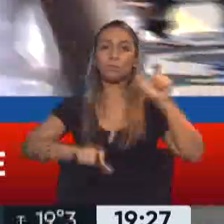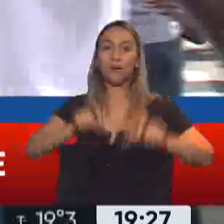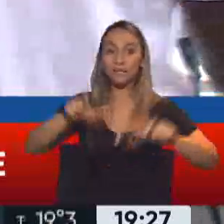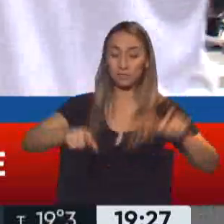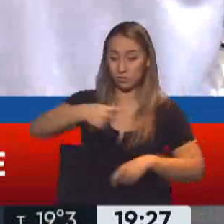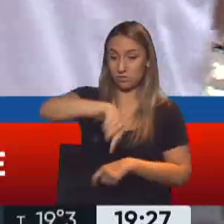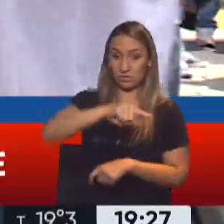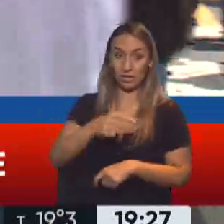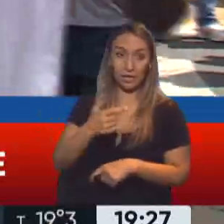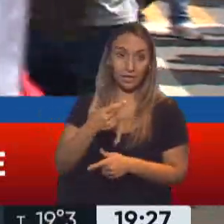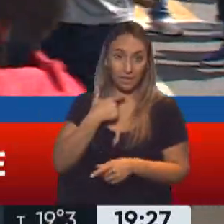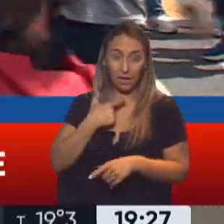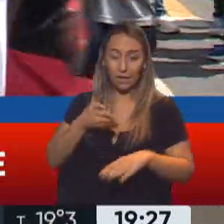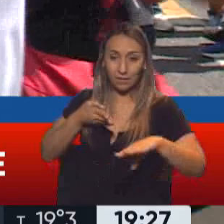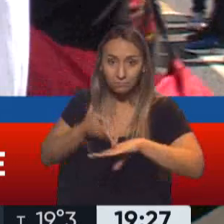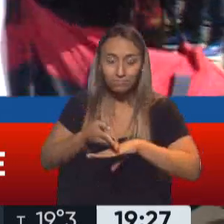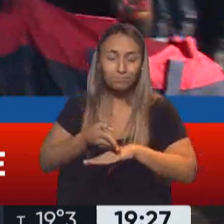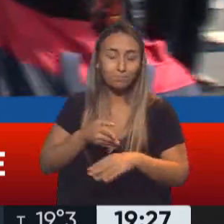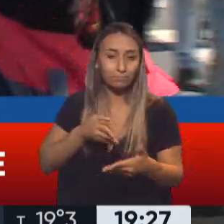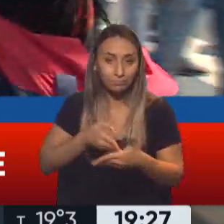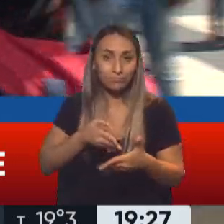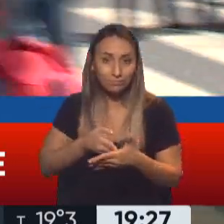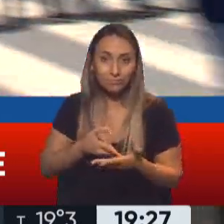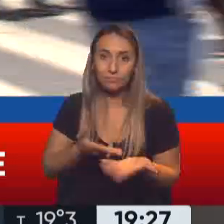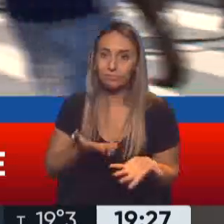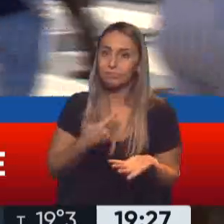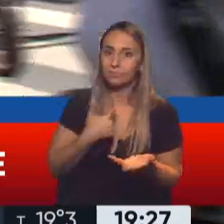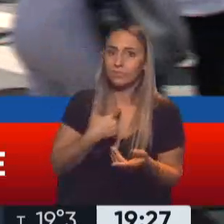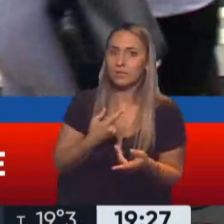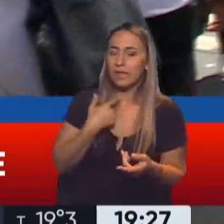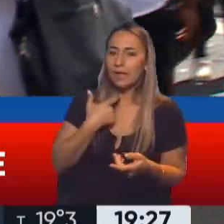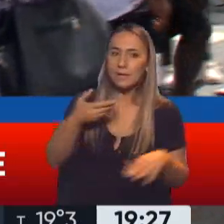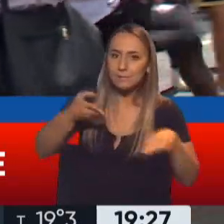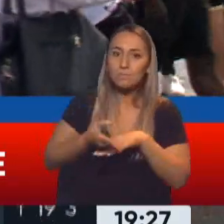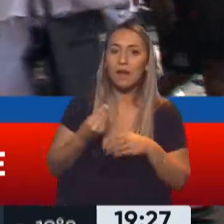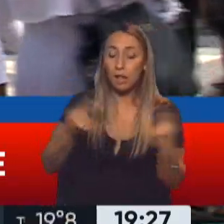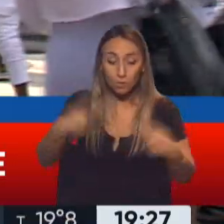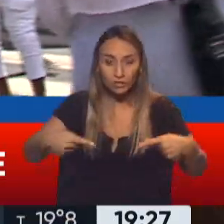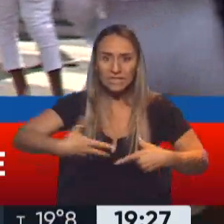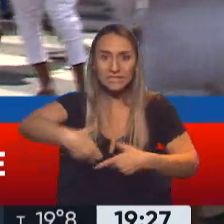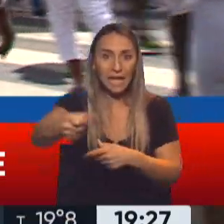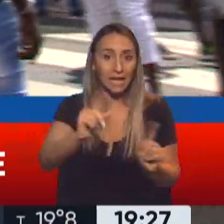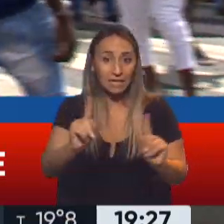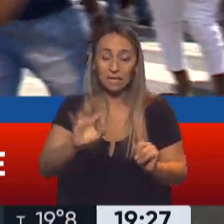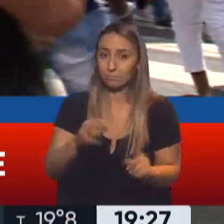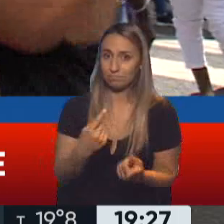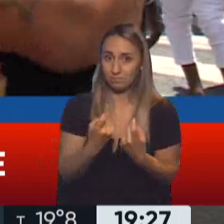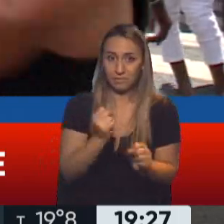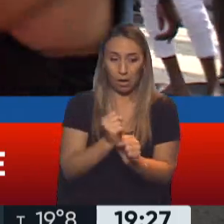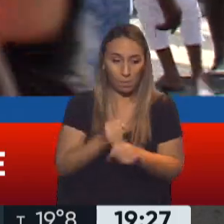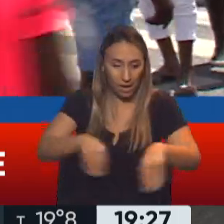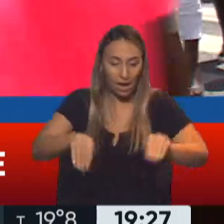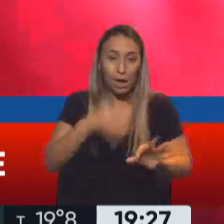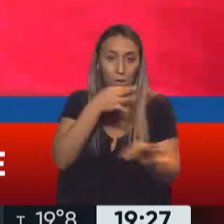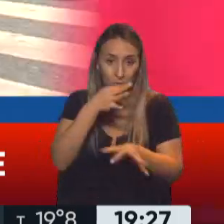intentaban llegar al lugar esta mañana para evitar quedarse sin la mercadería y sin su fuente de trabajo. Hubo enfrentamientos